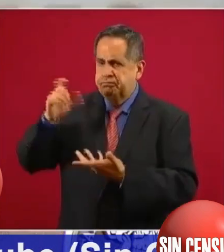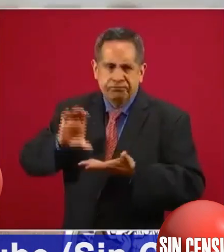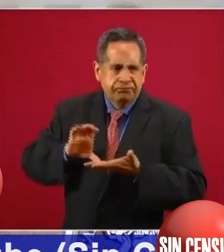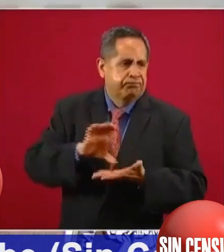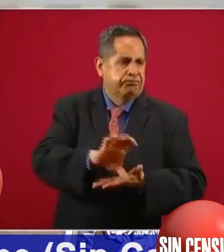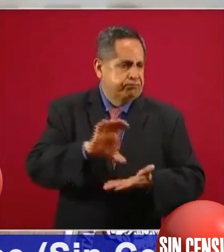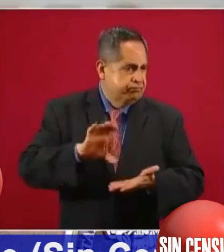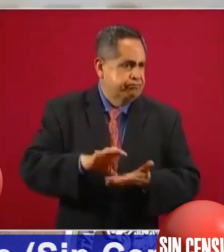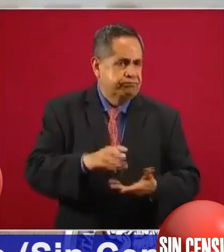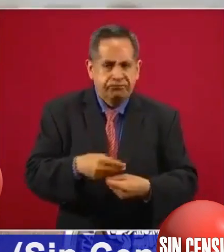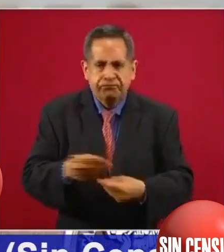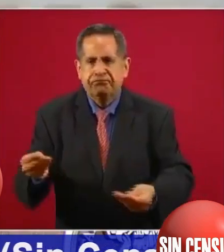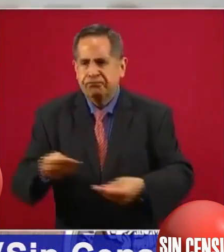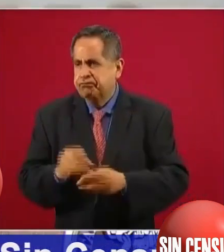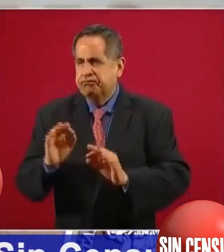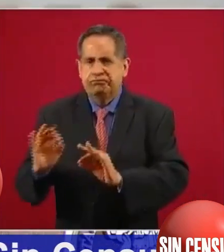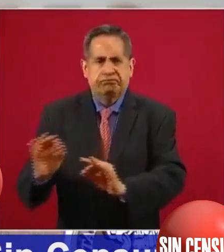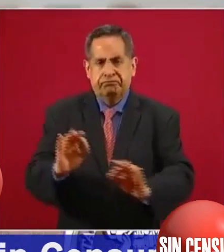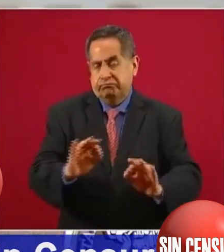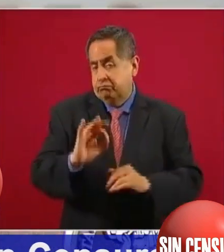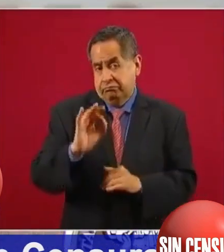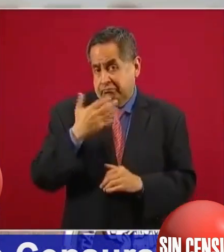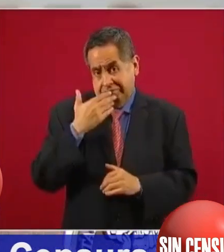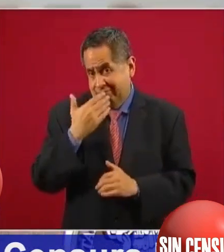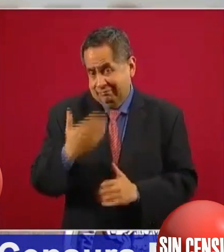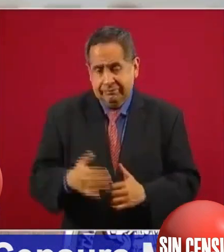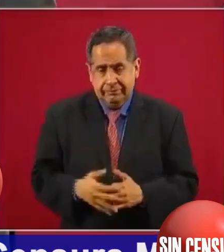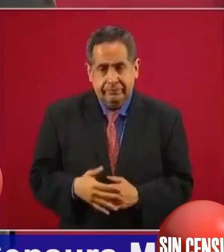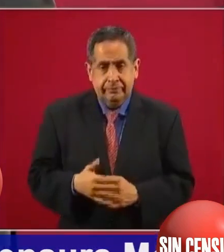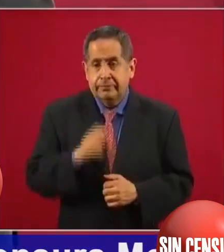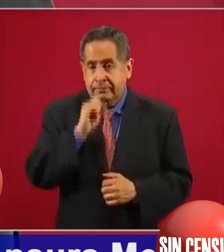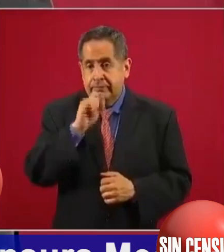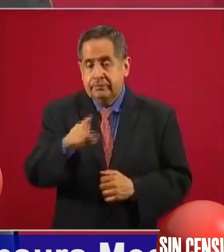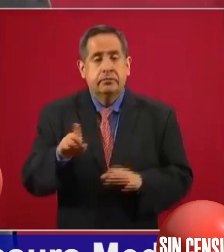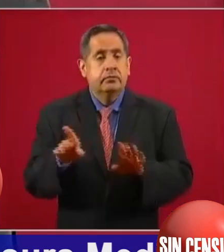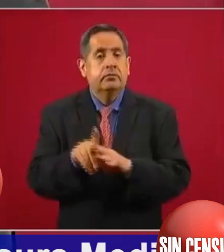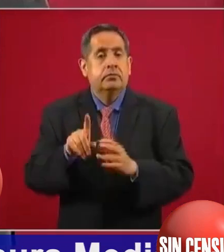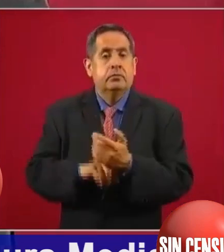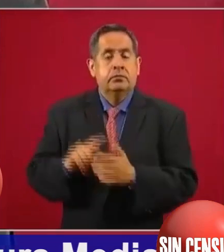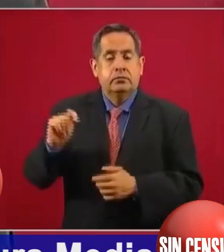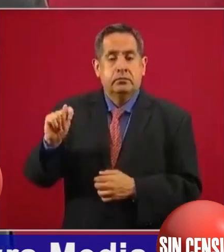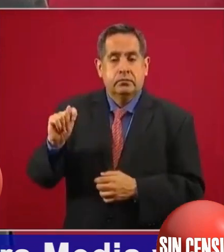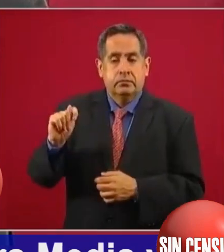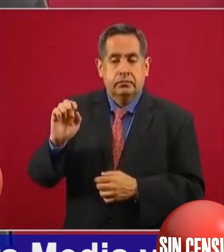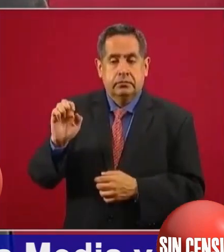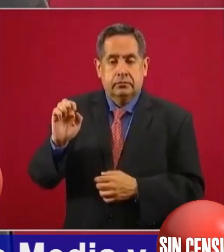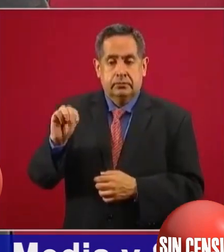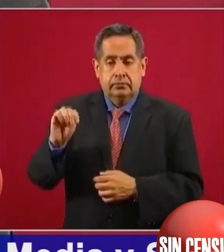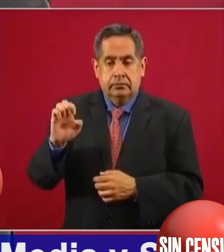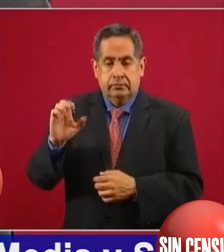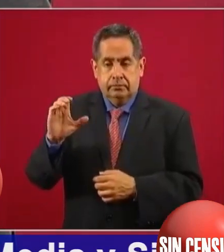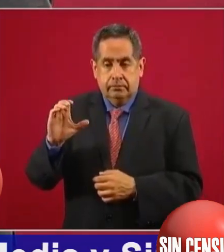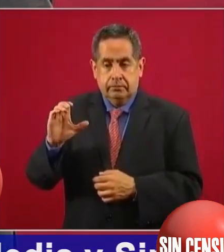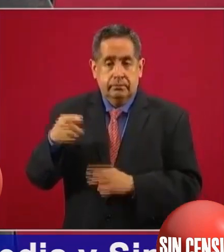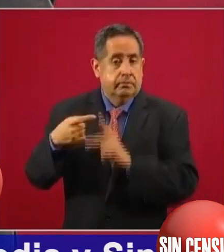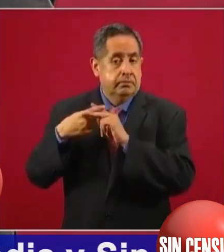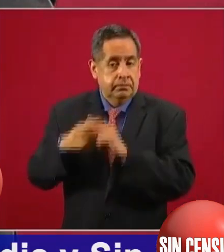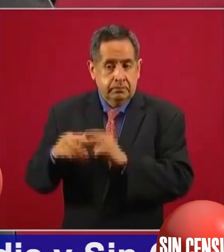abajo, y la entrada en vigor del tratado.